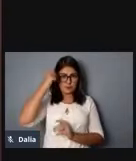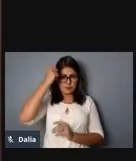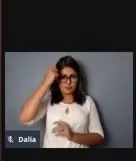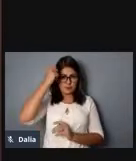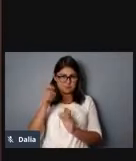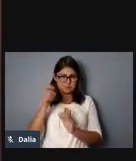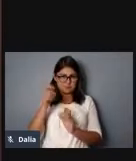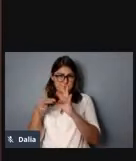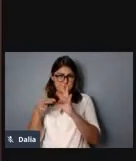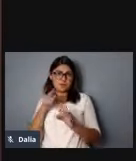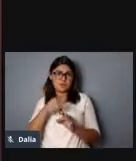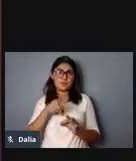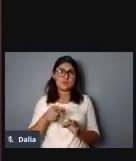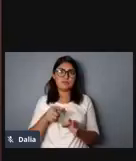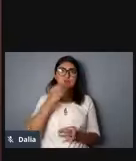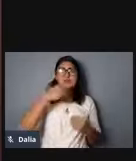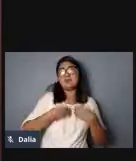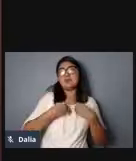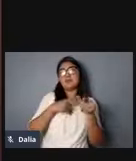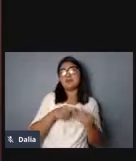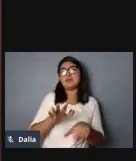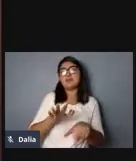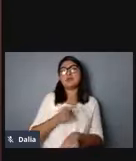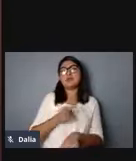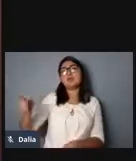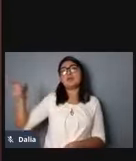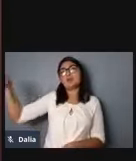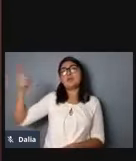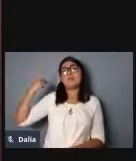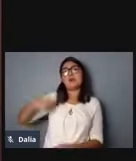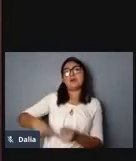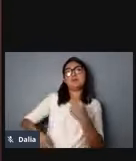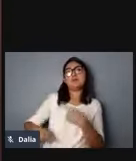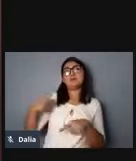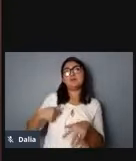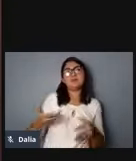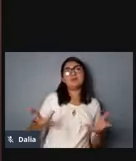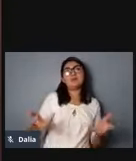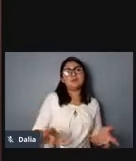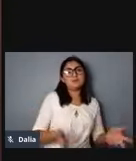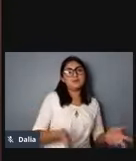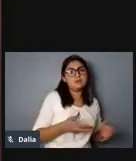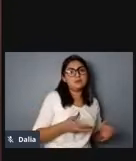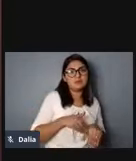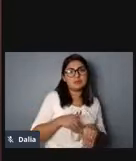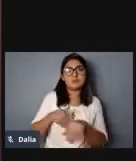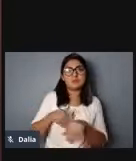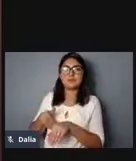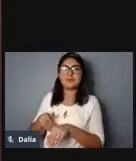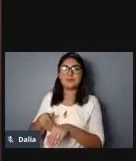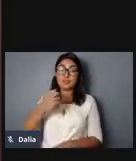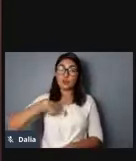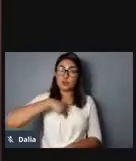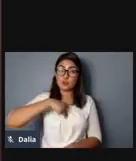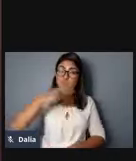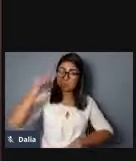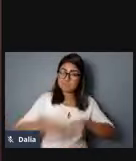Porque las otras personas nos dicen qué hacer. Y es lo que hay que romper con las niñas y los